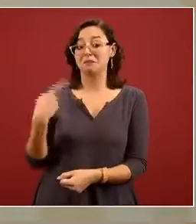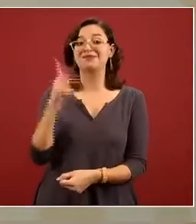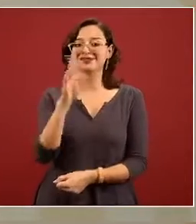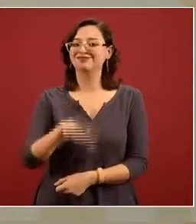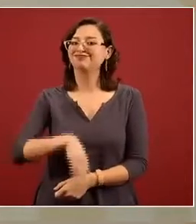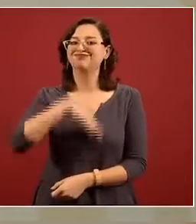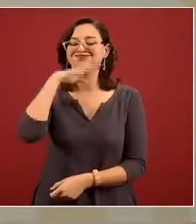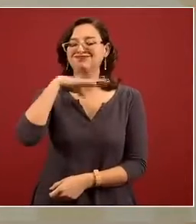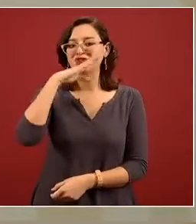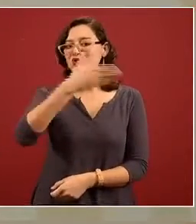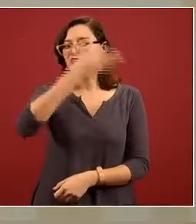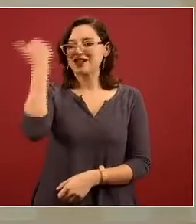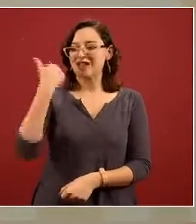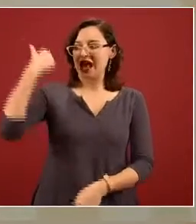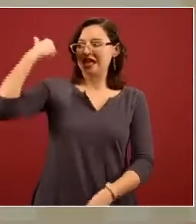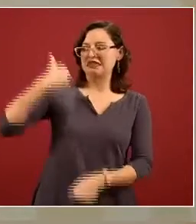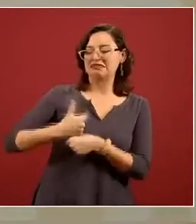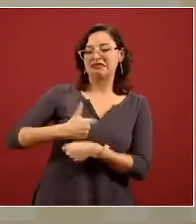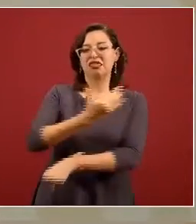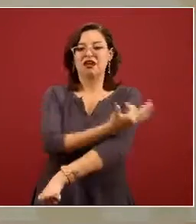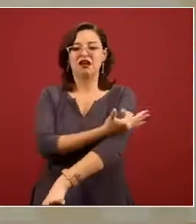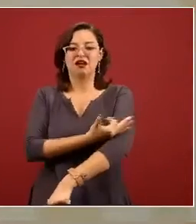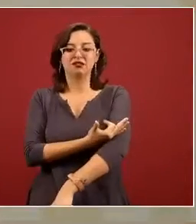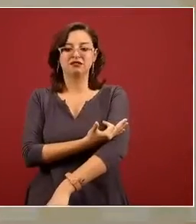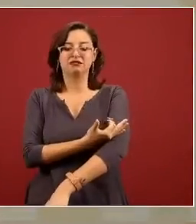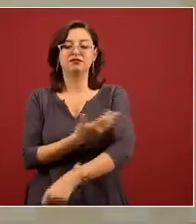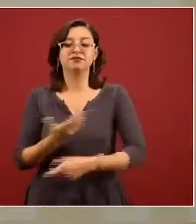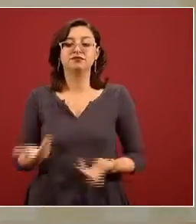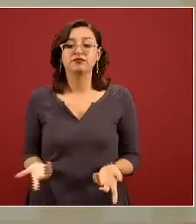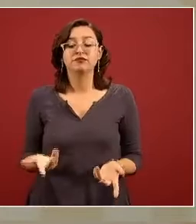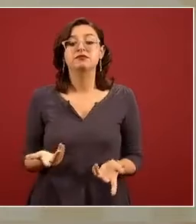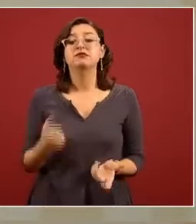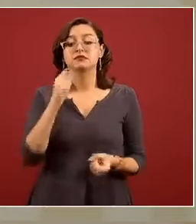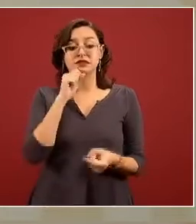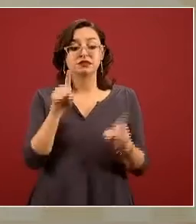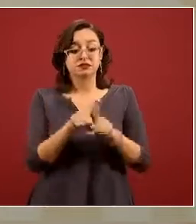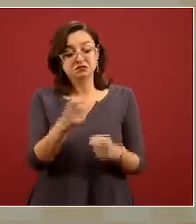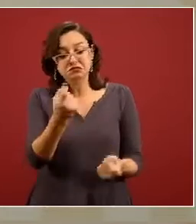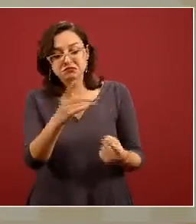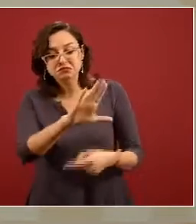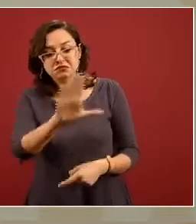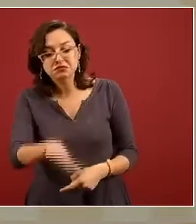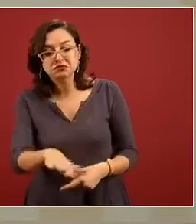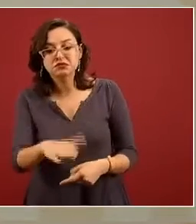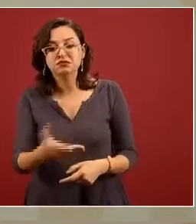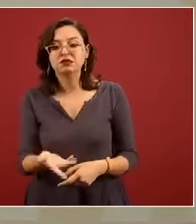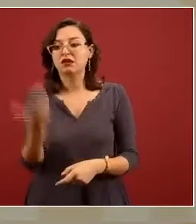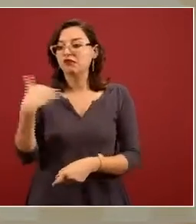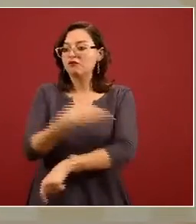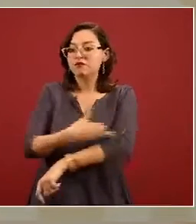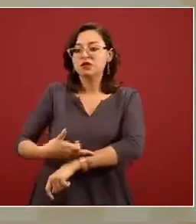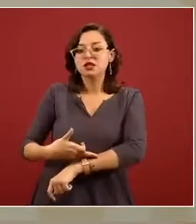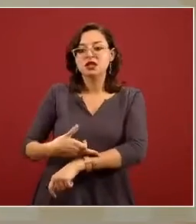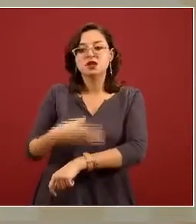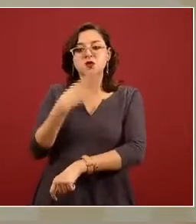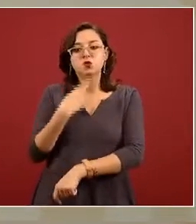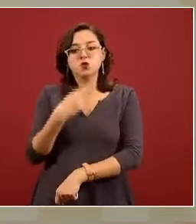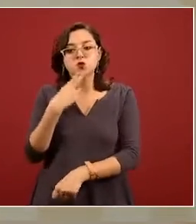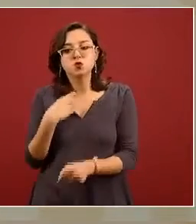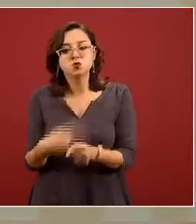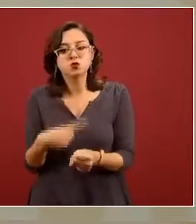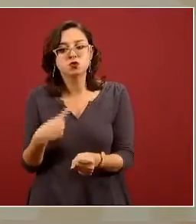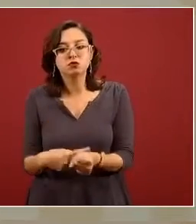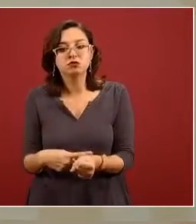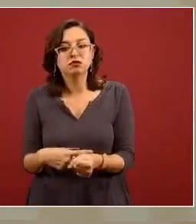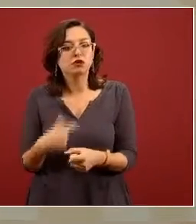encontrado, por ejemplo, que tienen familiares con diabetes y que no sabían, el paciente, la